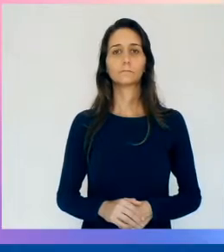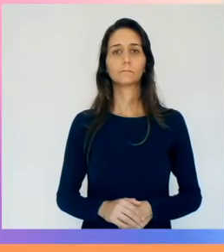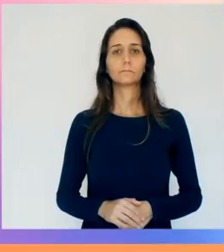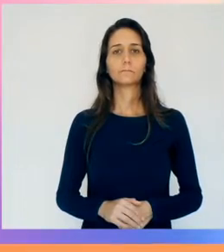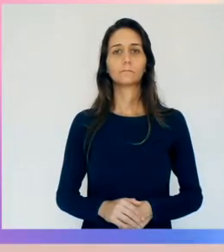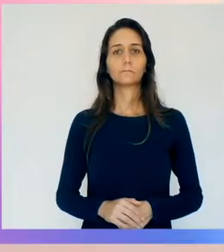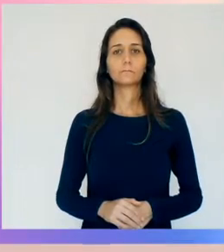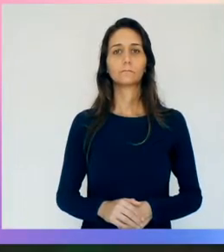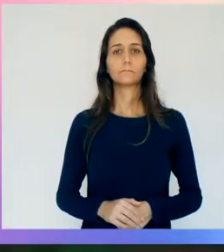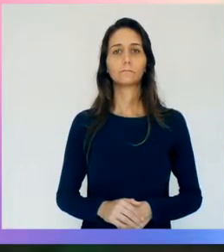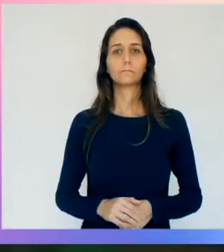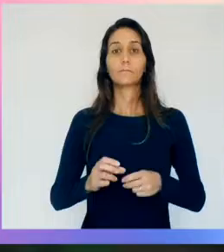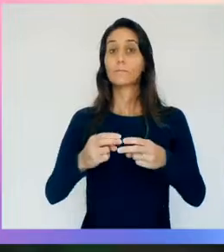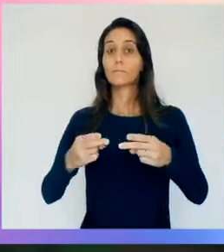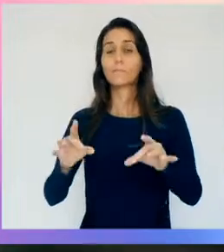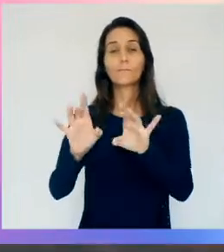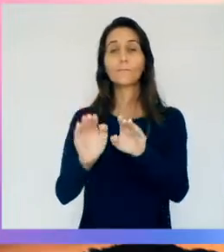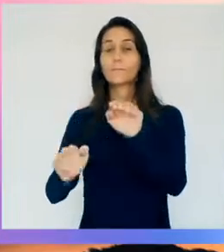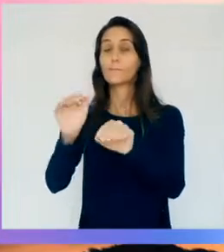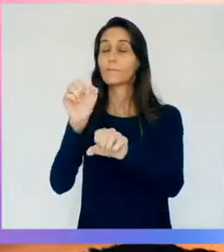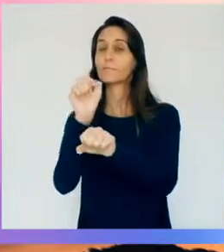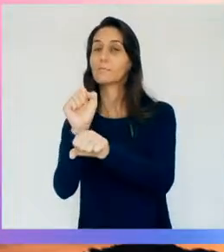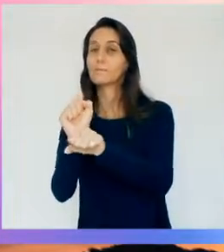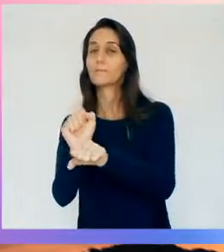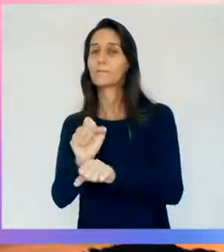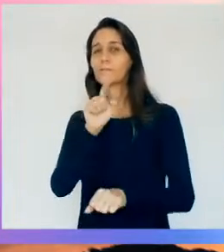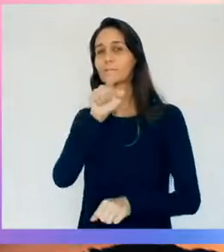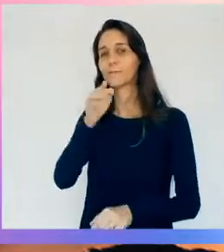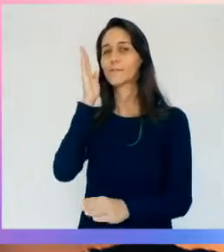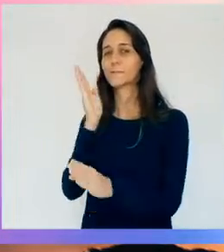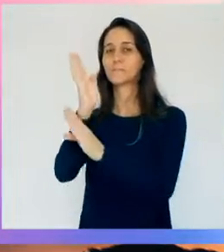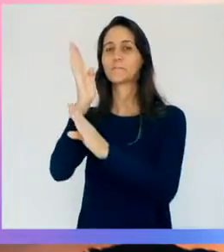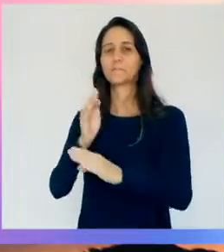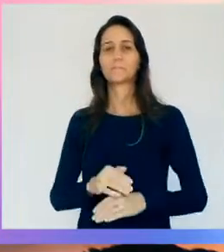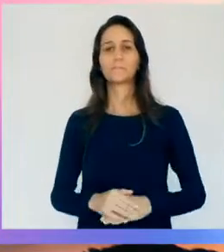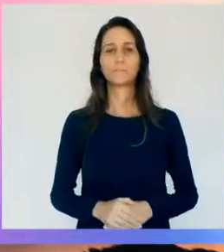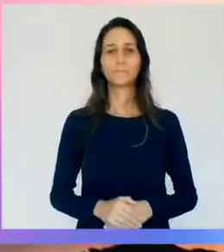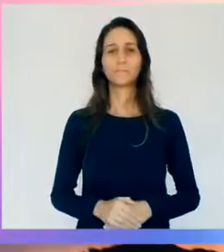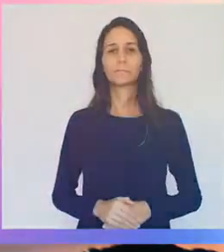Algo maior espera pelo teu encontro.